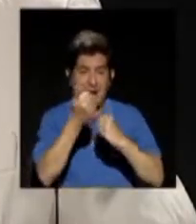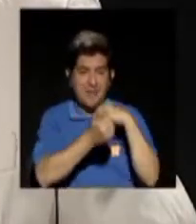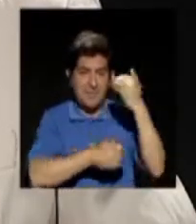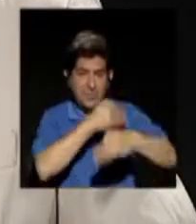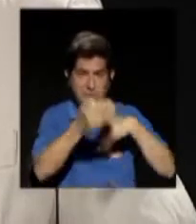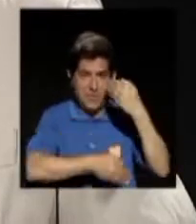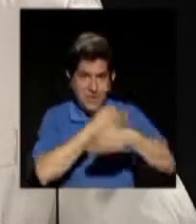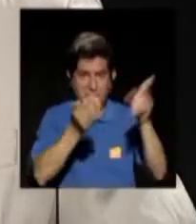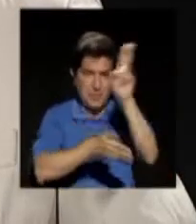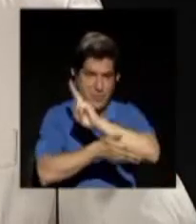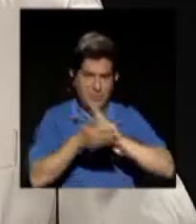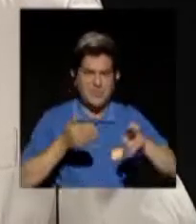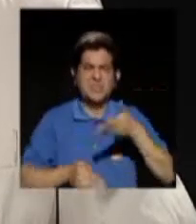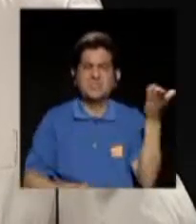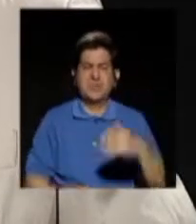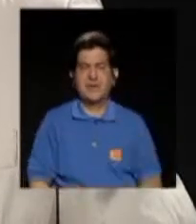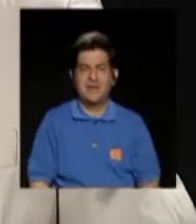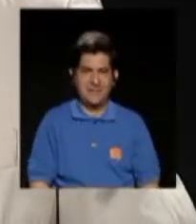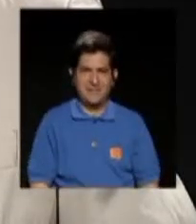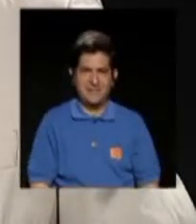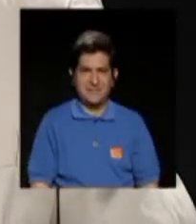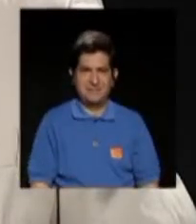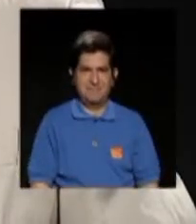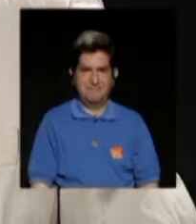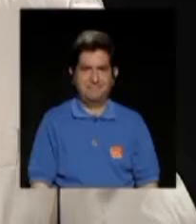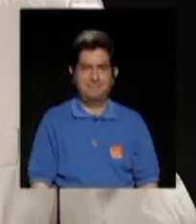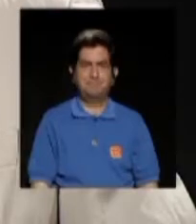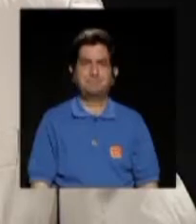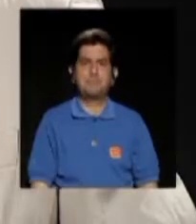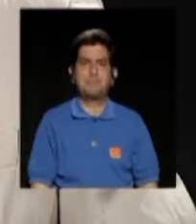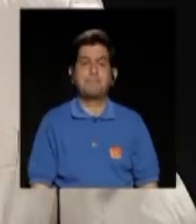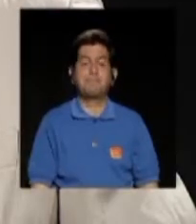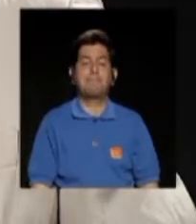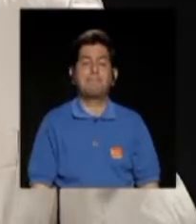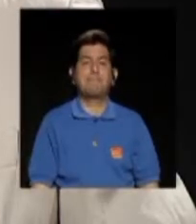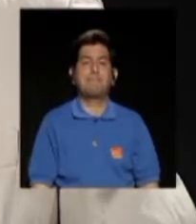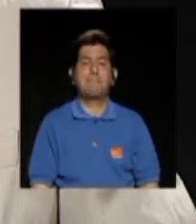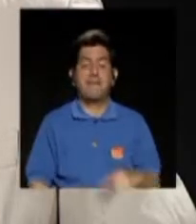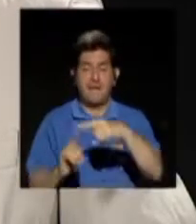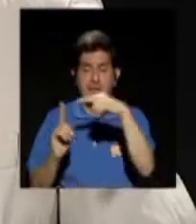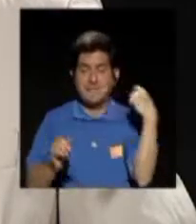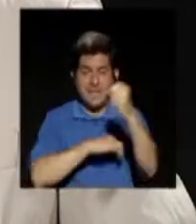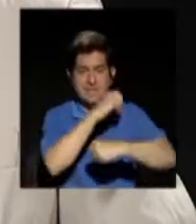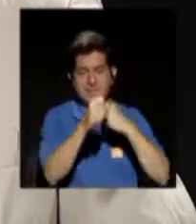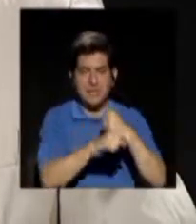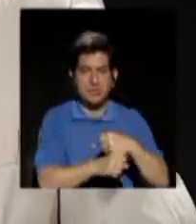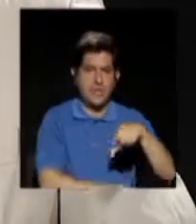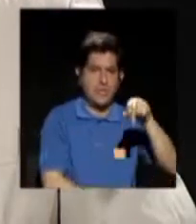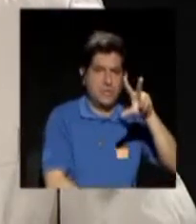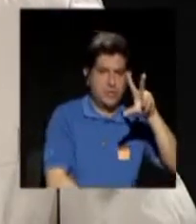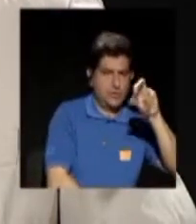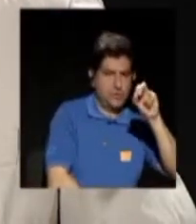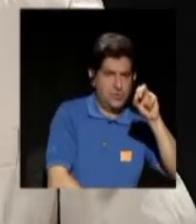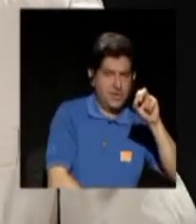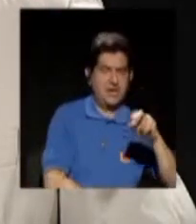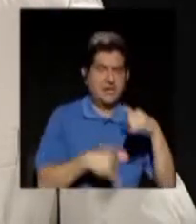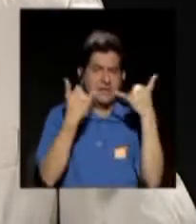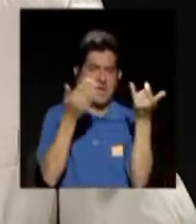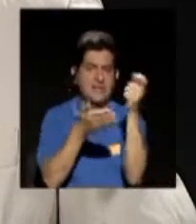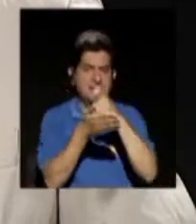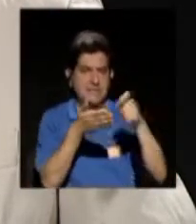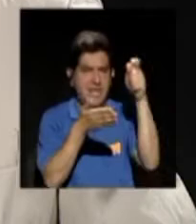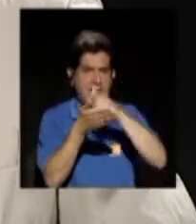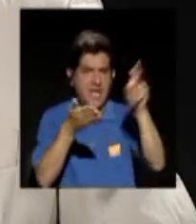universidad fue el hecho de que desde la década de los 30 ya las